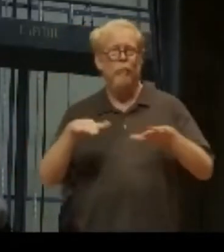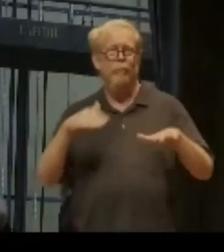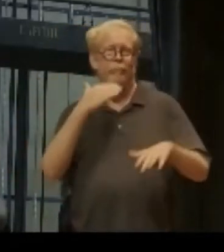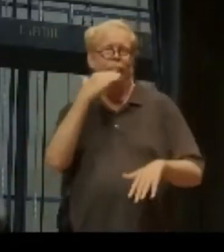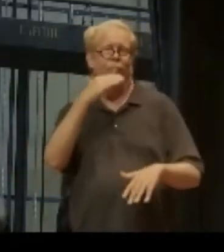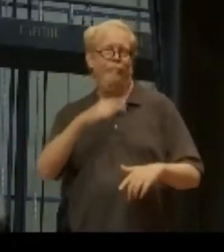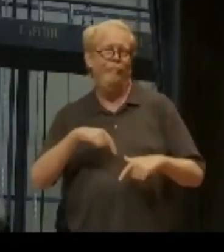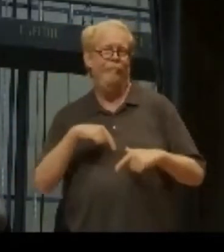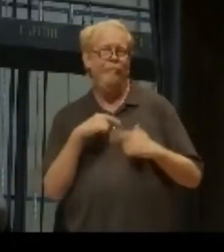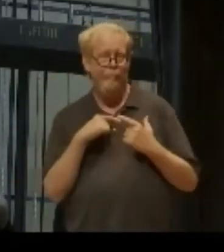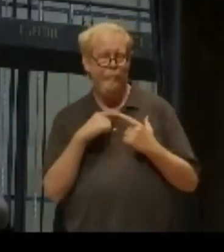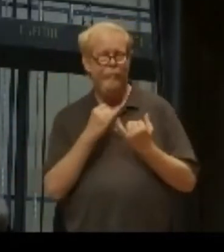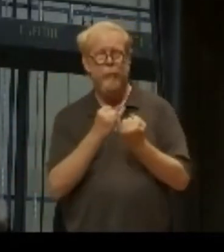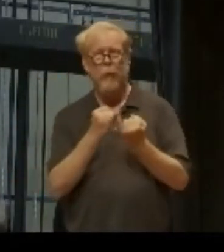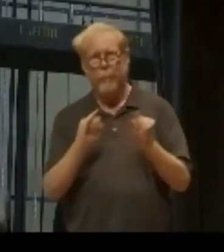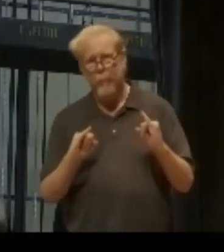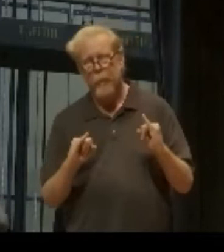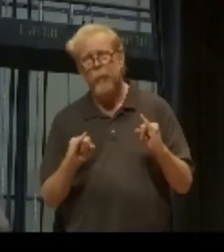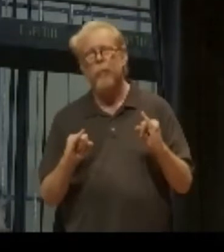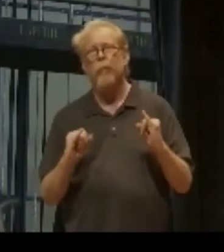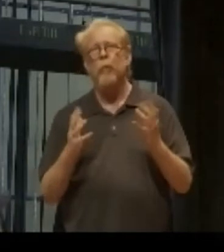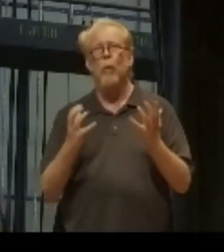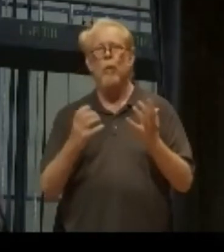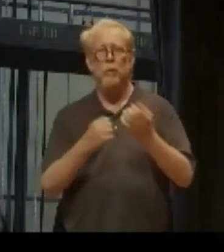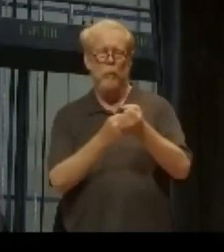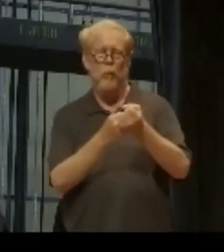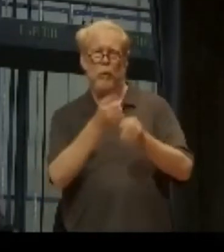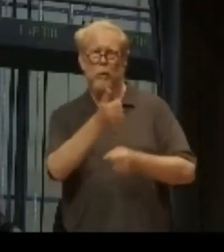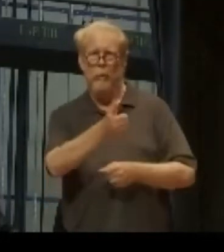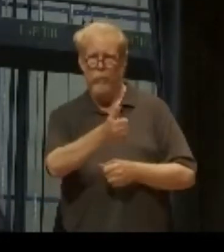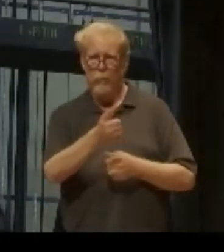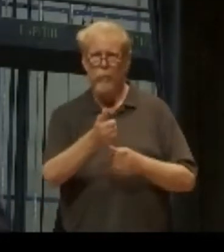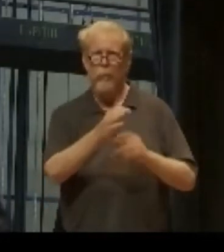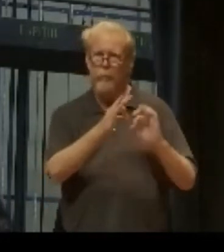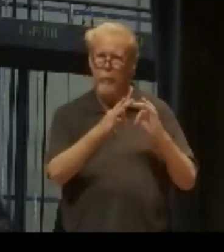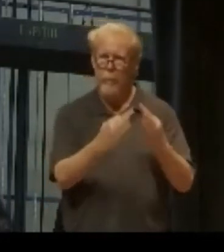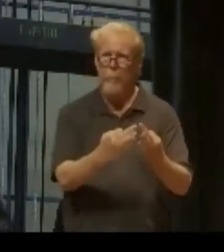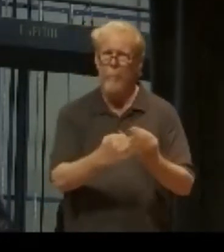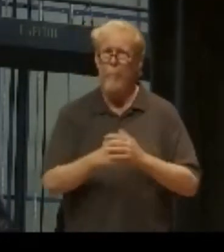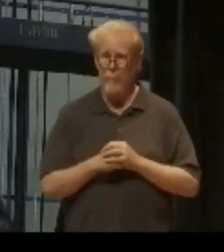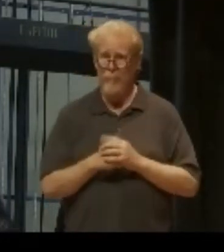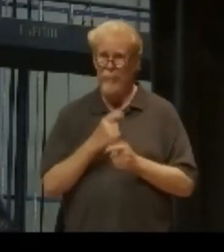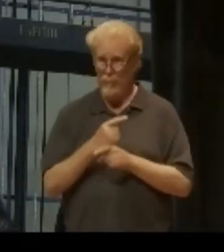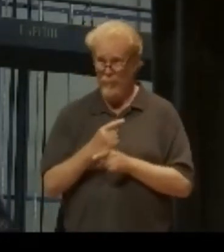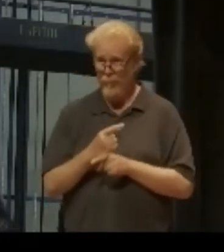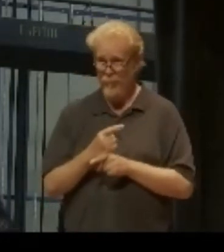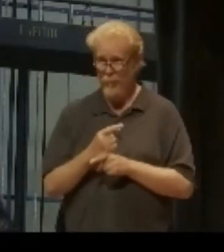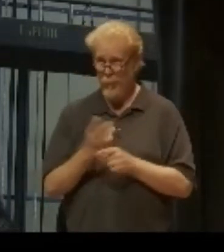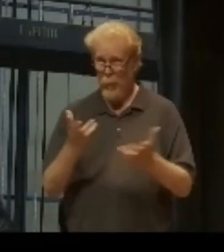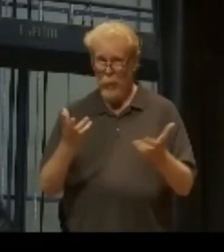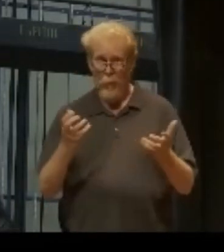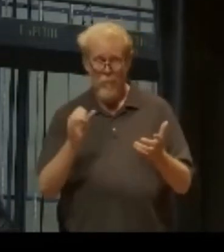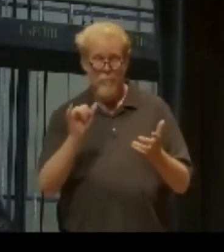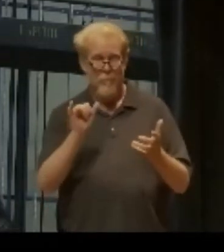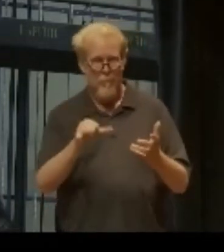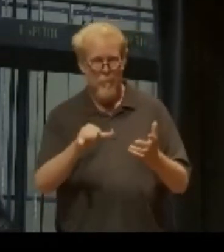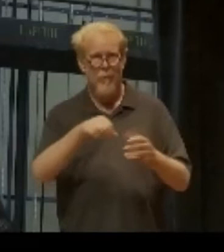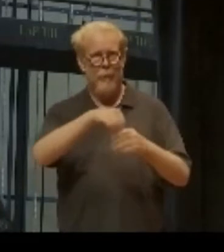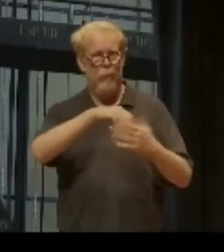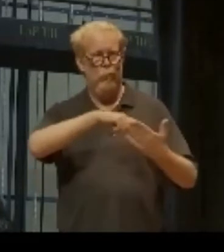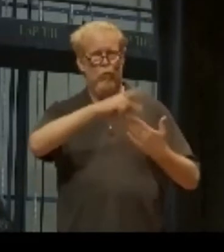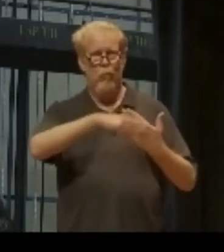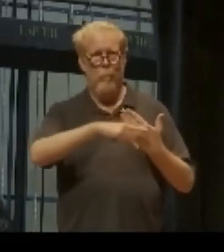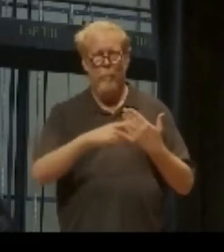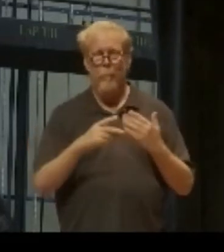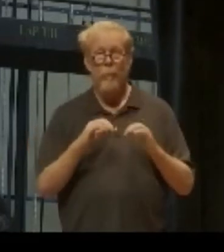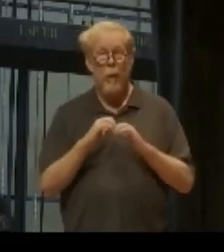queremos? Queremos que nuestros hijos tengan una buena vida, que sean independientes, que se apoyen a sí mismos y que apoyen a su familia. Eso es lo que queremos